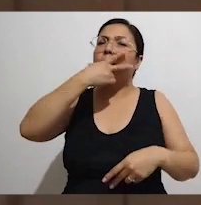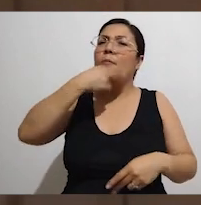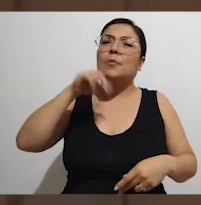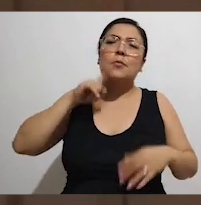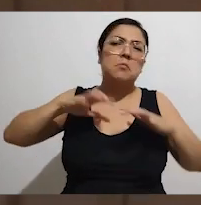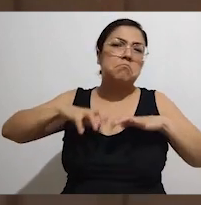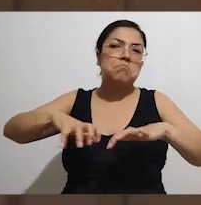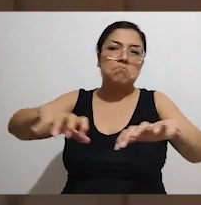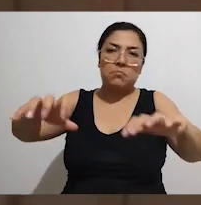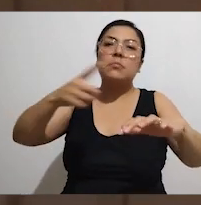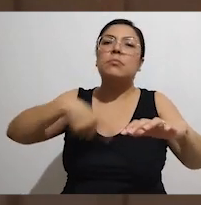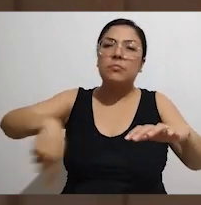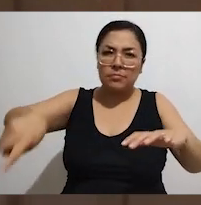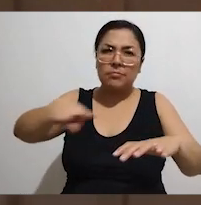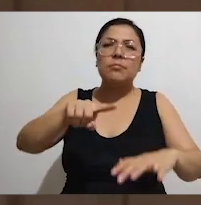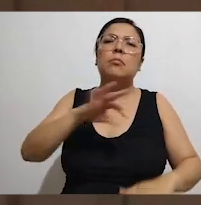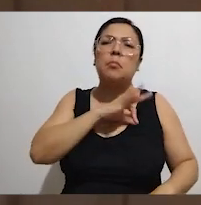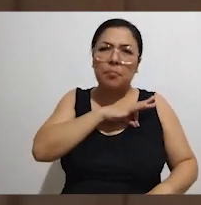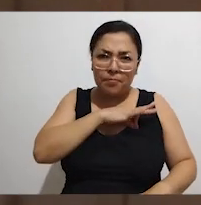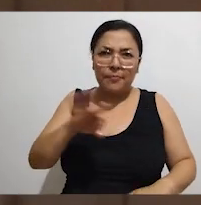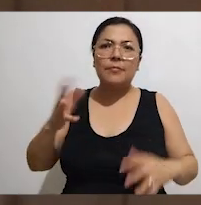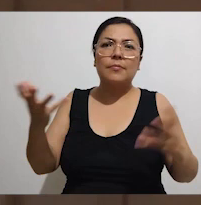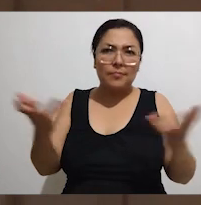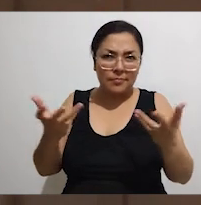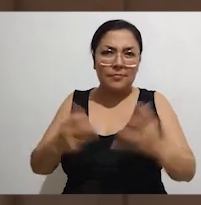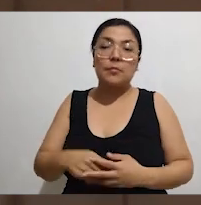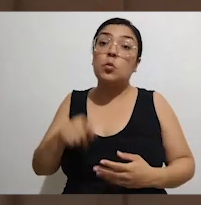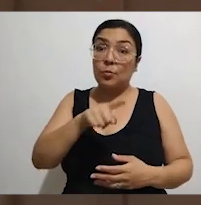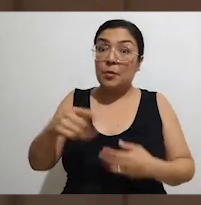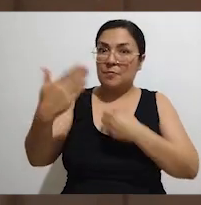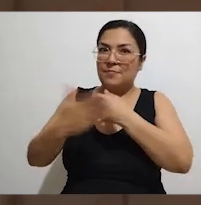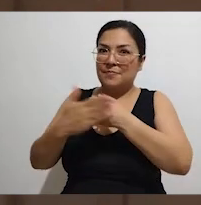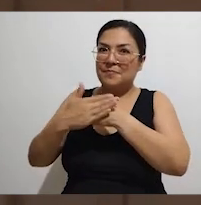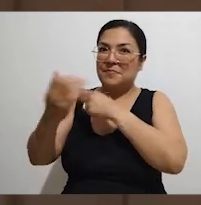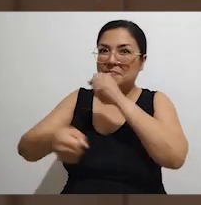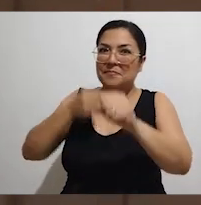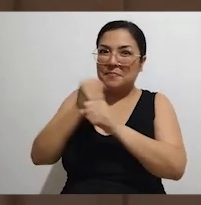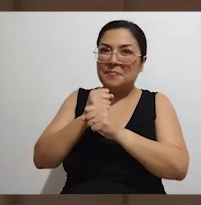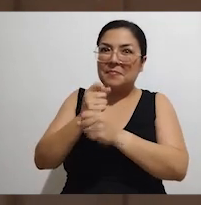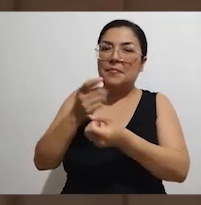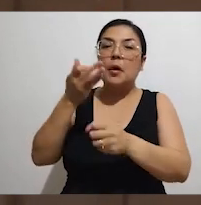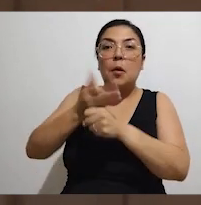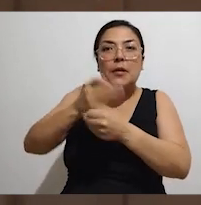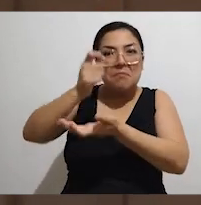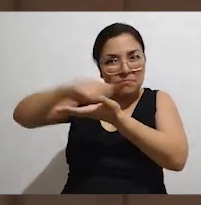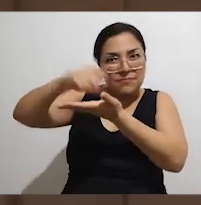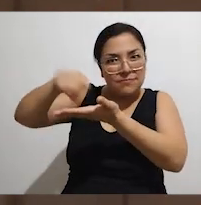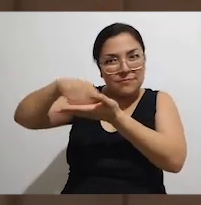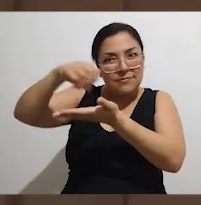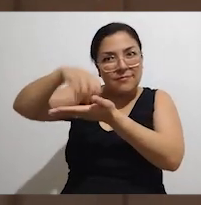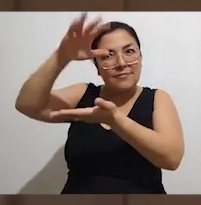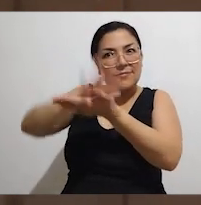que deseamos participar en estos procesos electorales, y yo les recomiendo que se vayan anotando porque el año que entra ya debemos estar listos para la elección